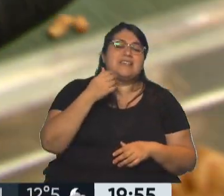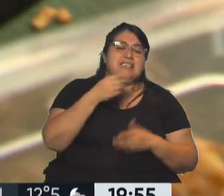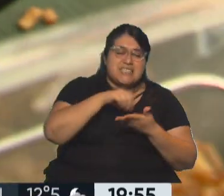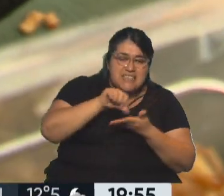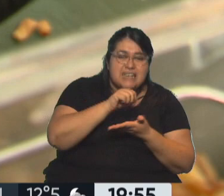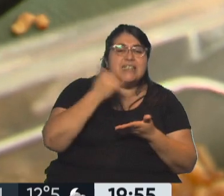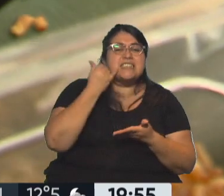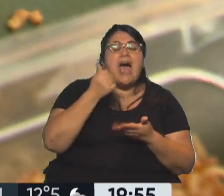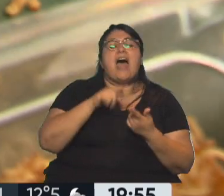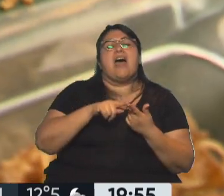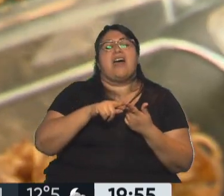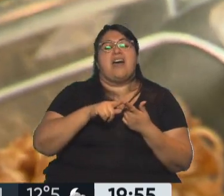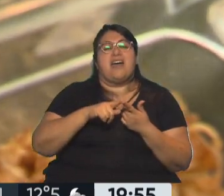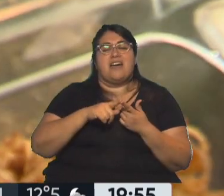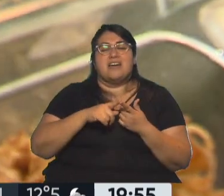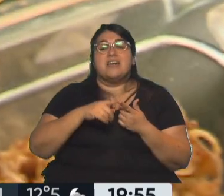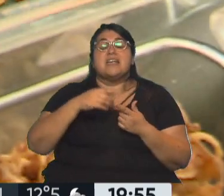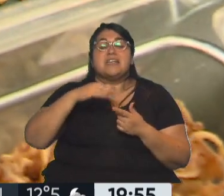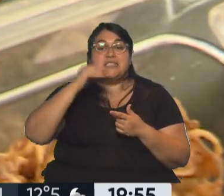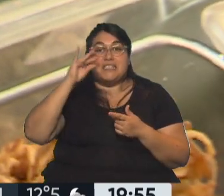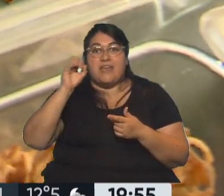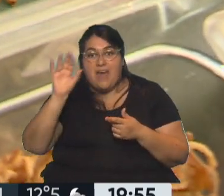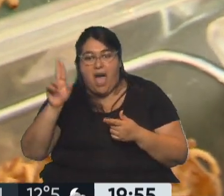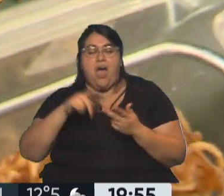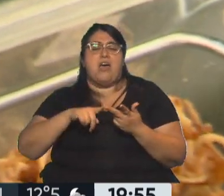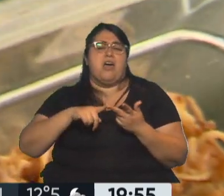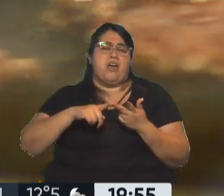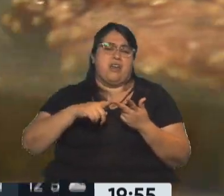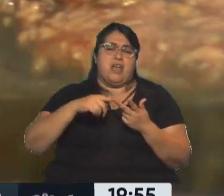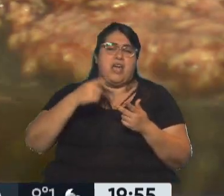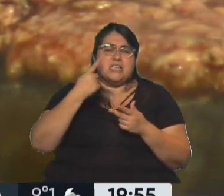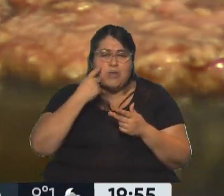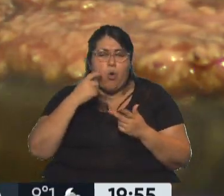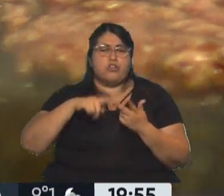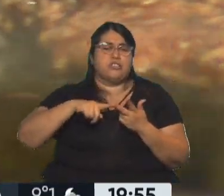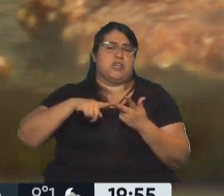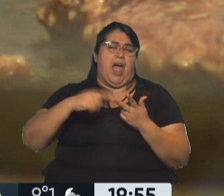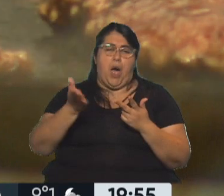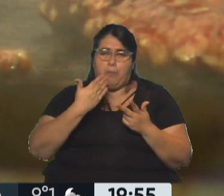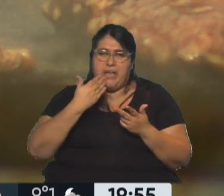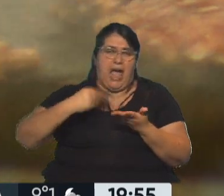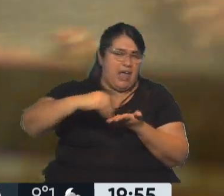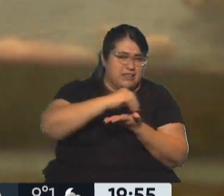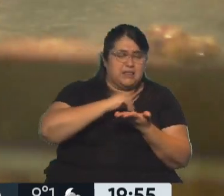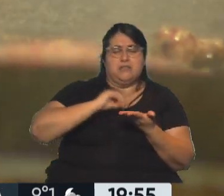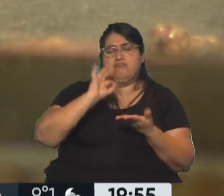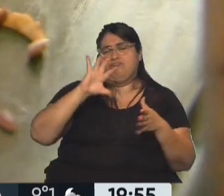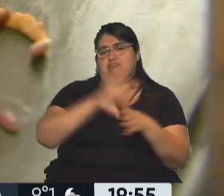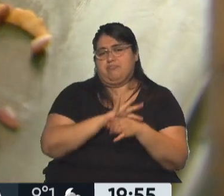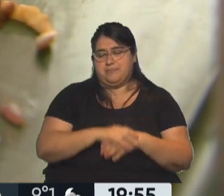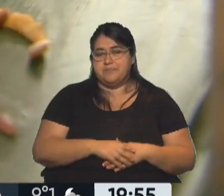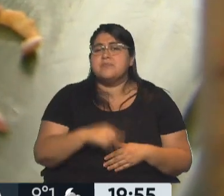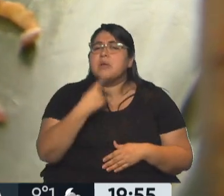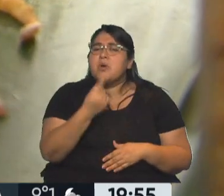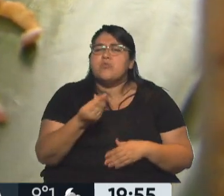cebolla crispy, doble medallón smash con cheddar. Y después tiene unos picles de cebolla y un alioli con un poquito de picante. Da un contraste muy, muy bueno. Tomás,